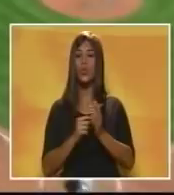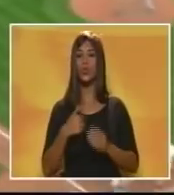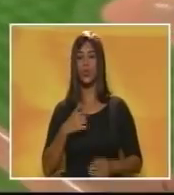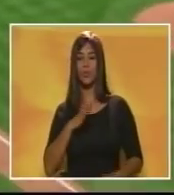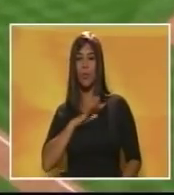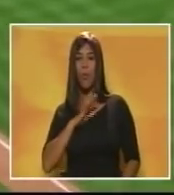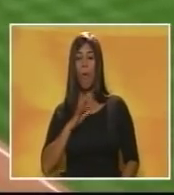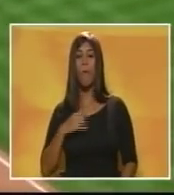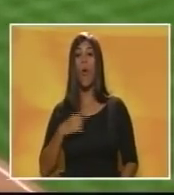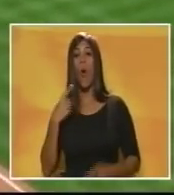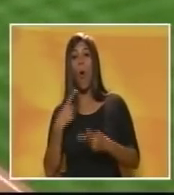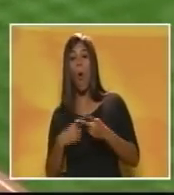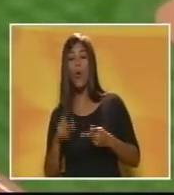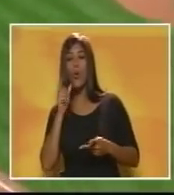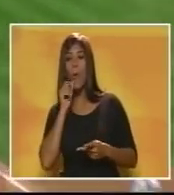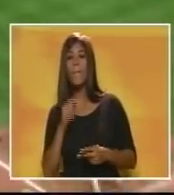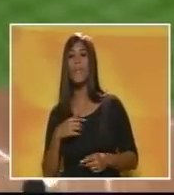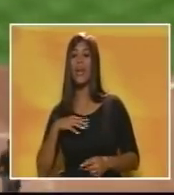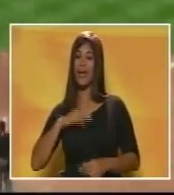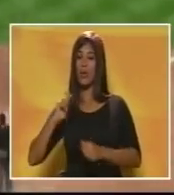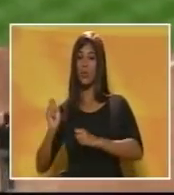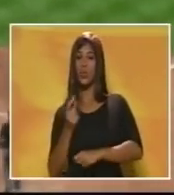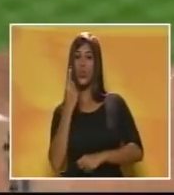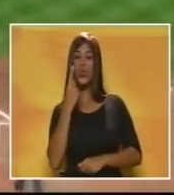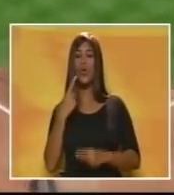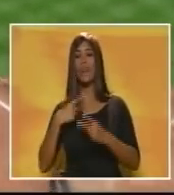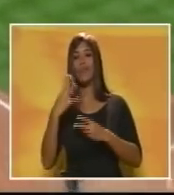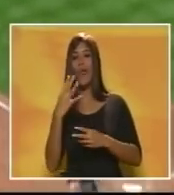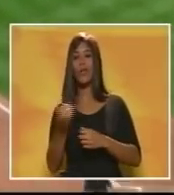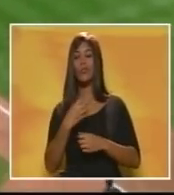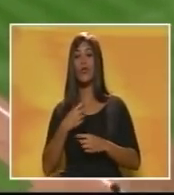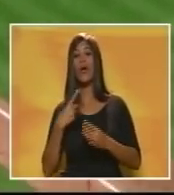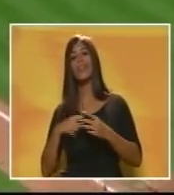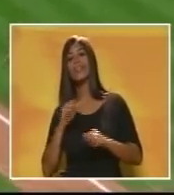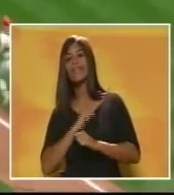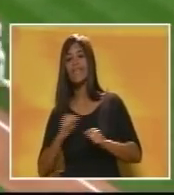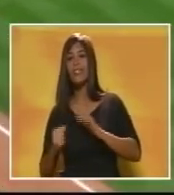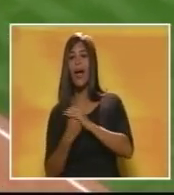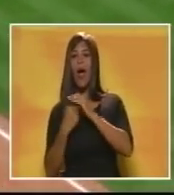fue de 4-1 y José Alberto El Café Martínez falló en 3 visitas al plato.